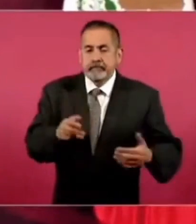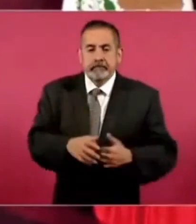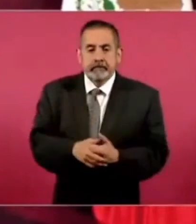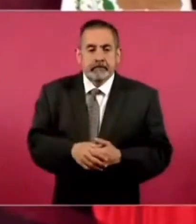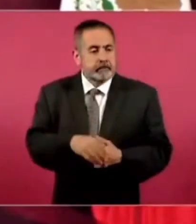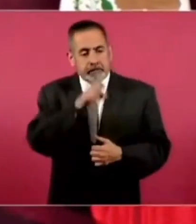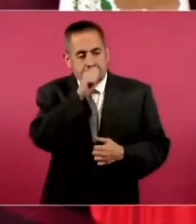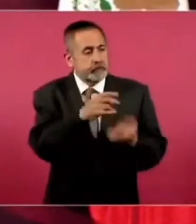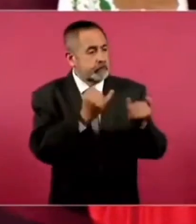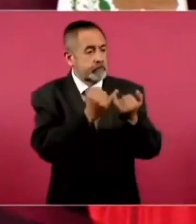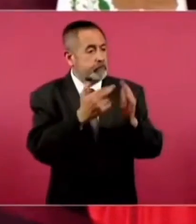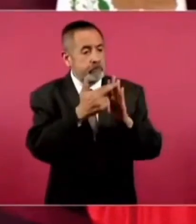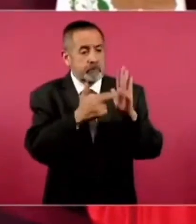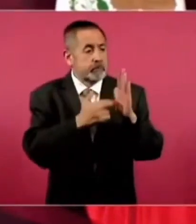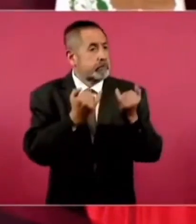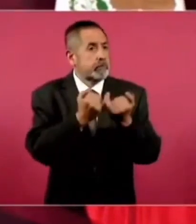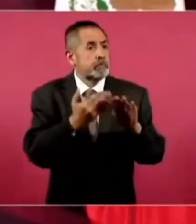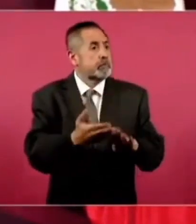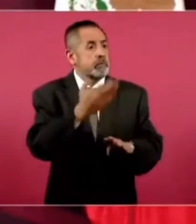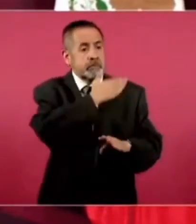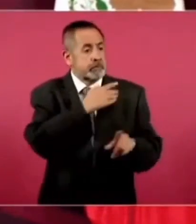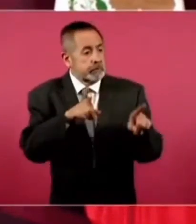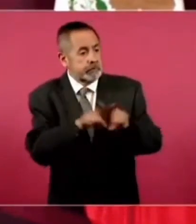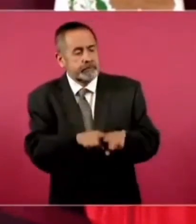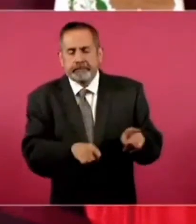las mismas bases.